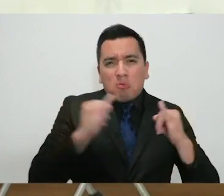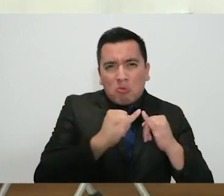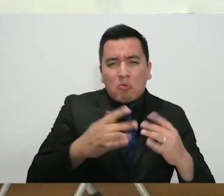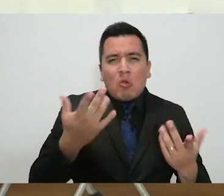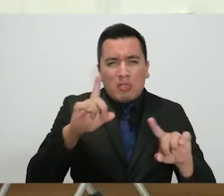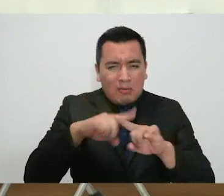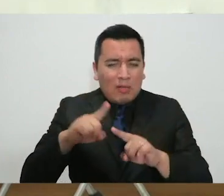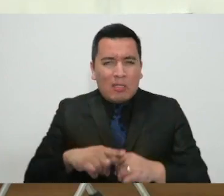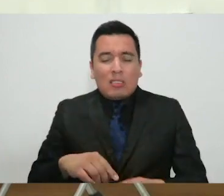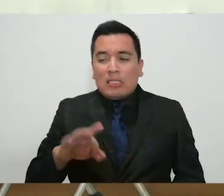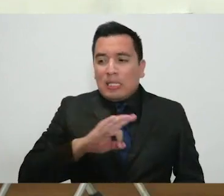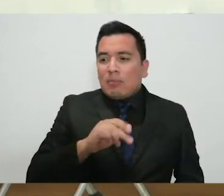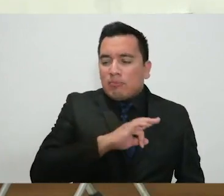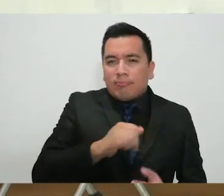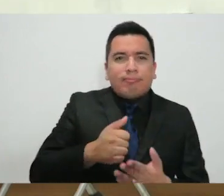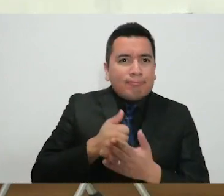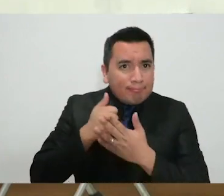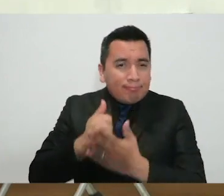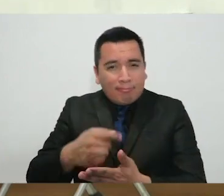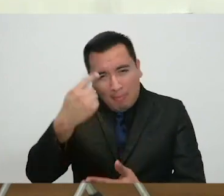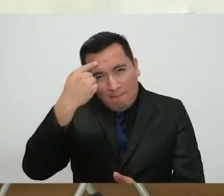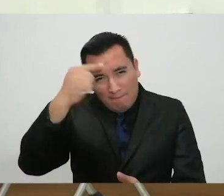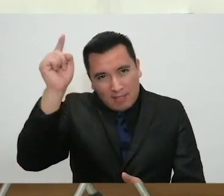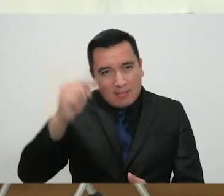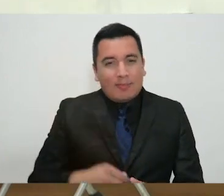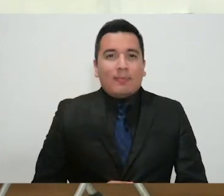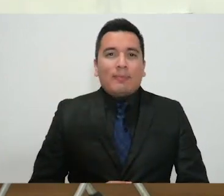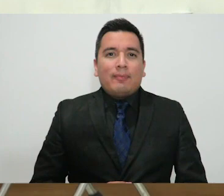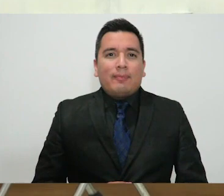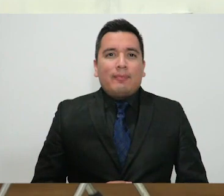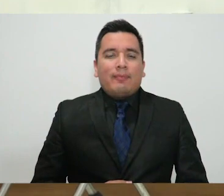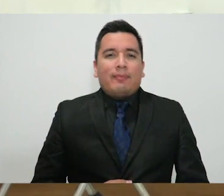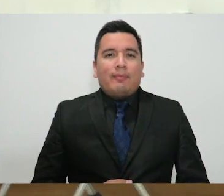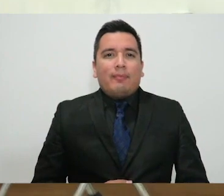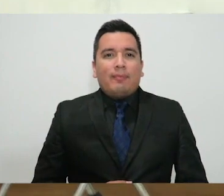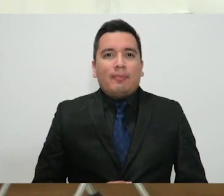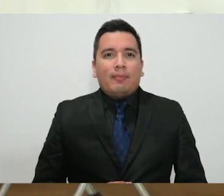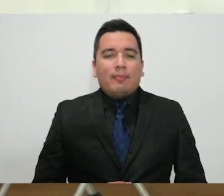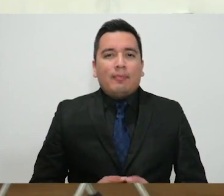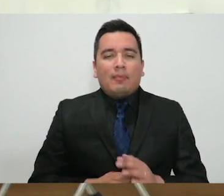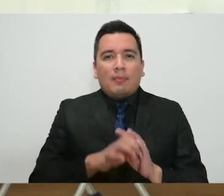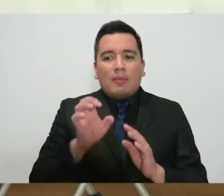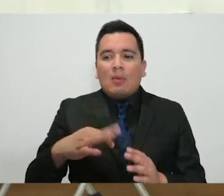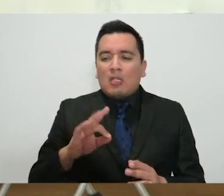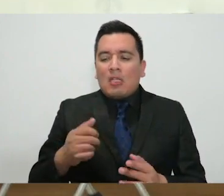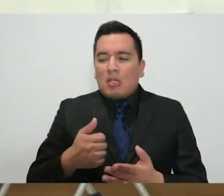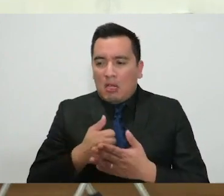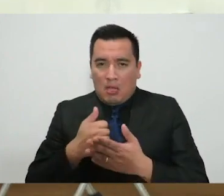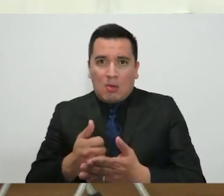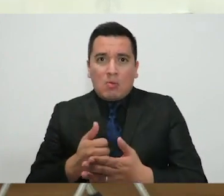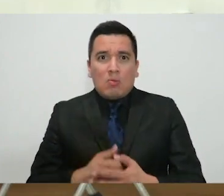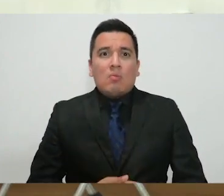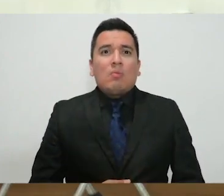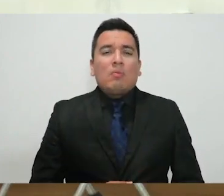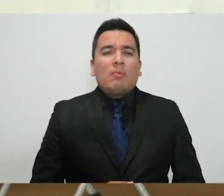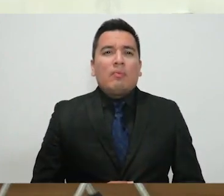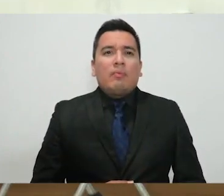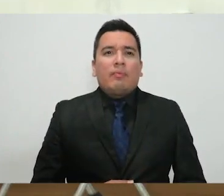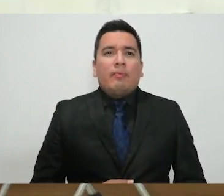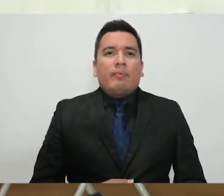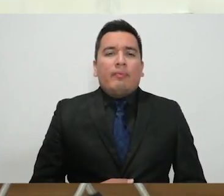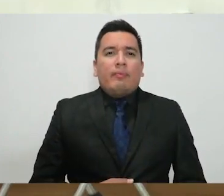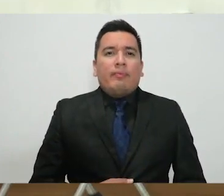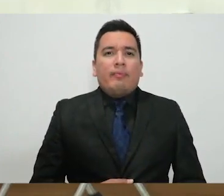puedan tomar medidas facilitadoras, ¿sí? Facilitadoras en el contexto de que les ayuden dentro de